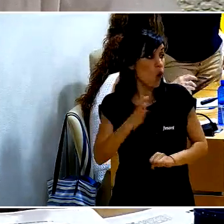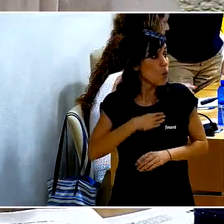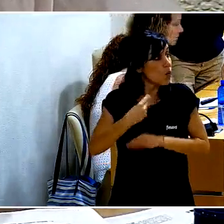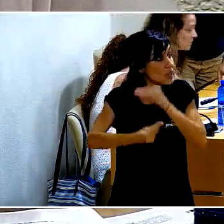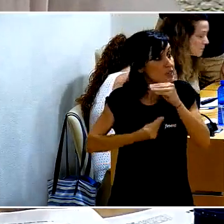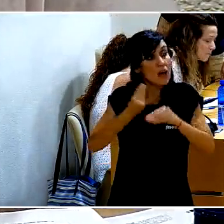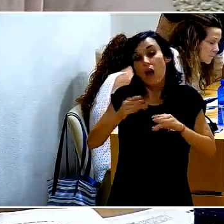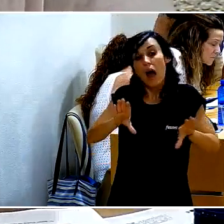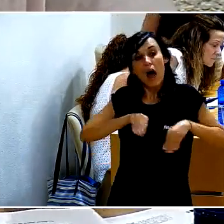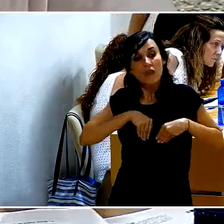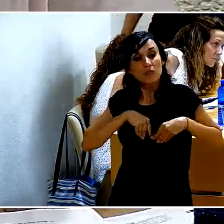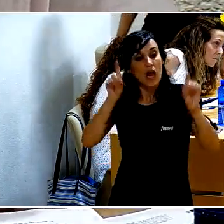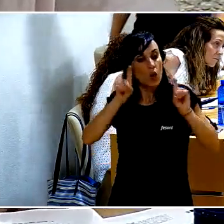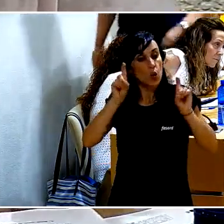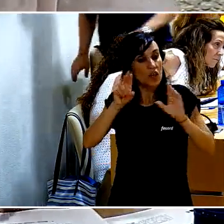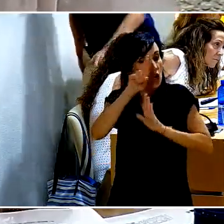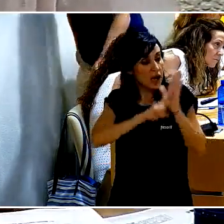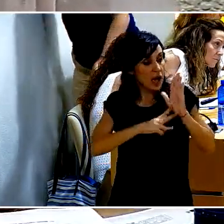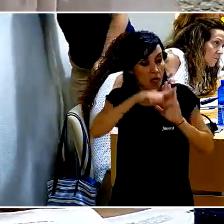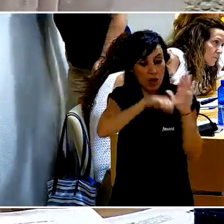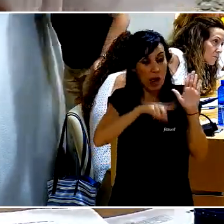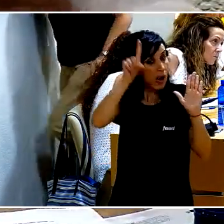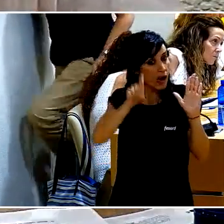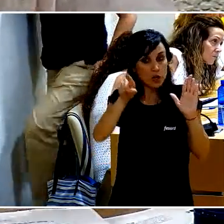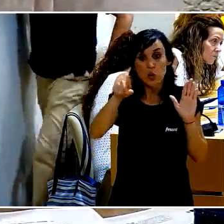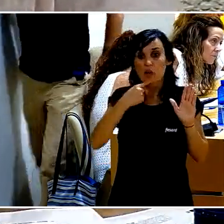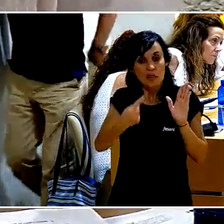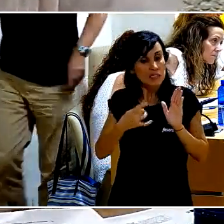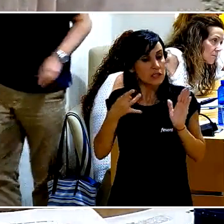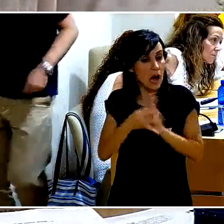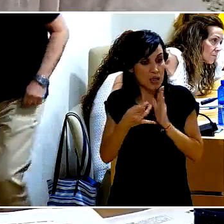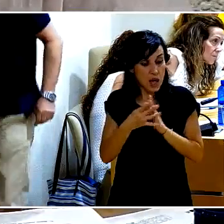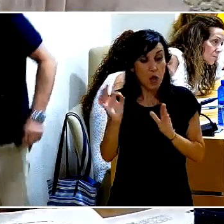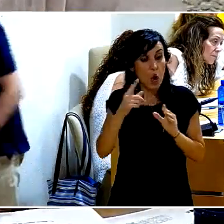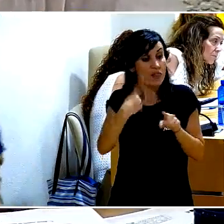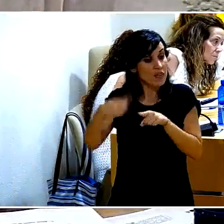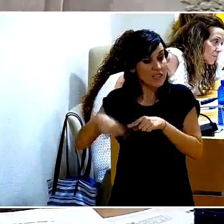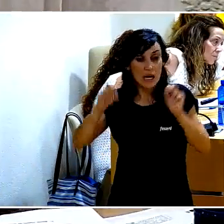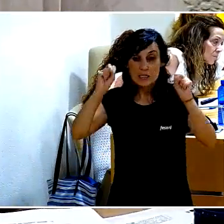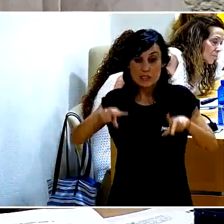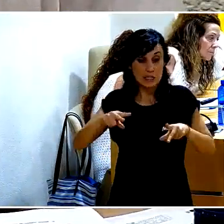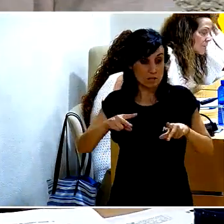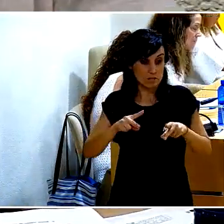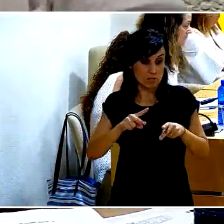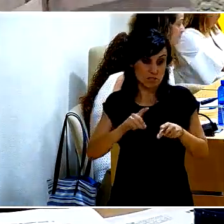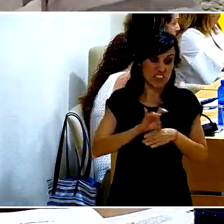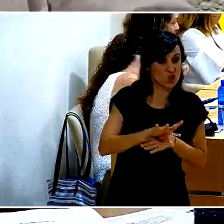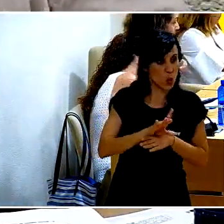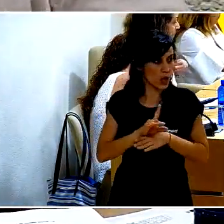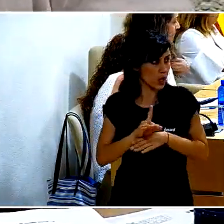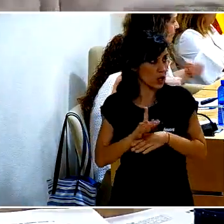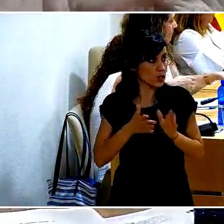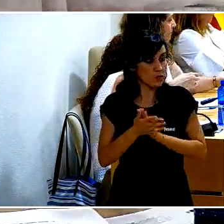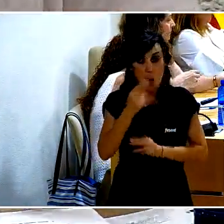cualquier tipo de educación reglada que sea, como ustedes dicen, de calidad y diversa sin exclusión? Es decir, pública,